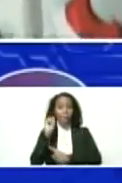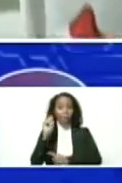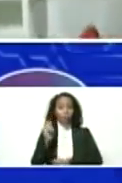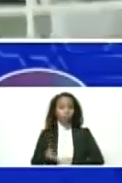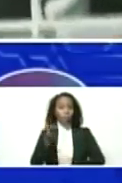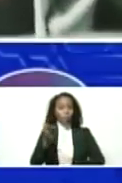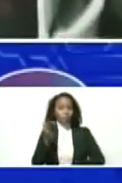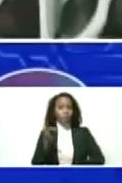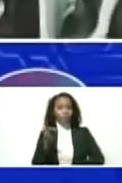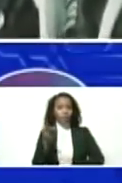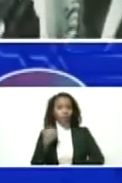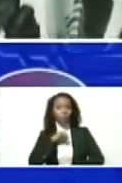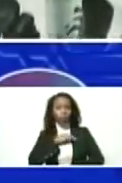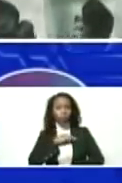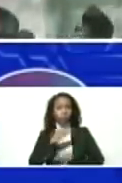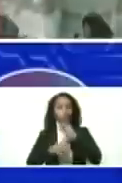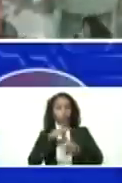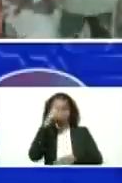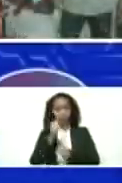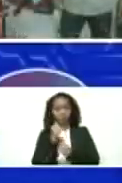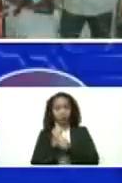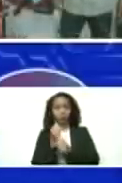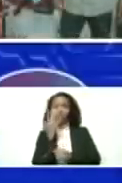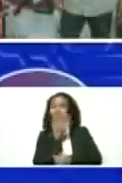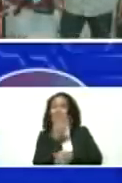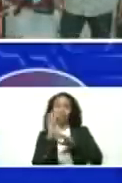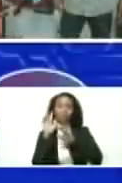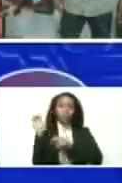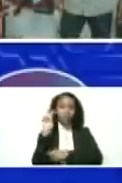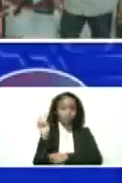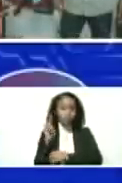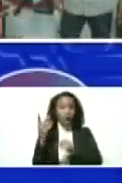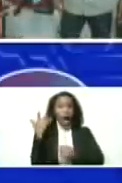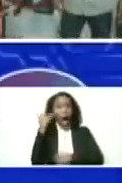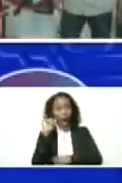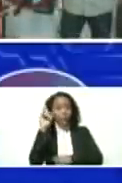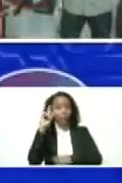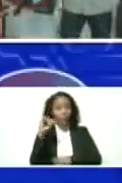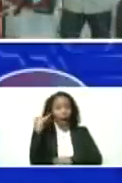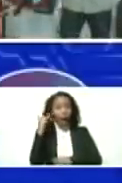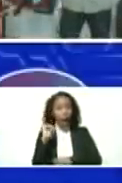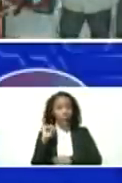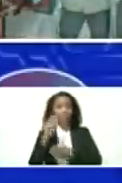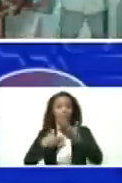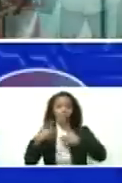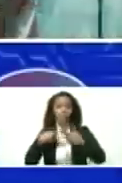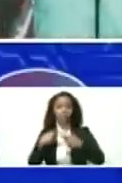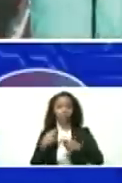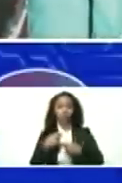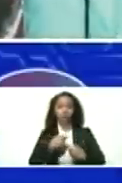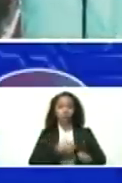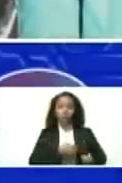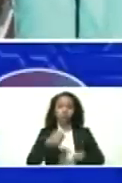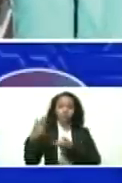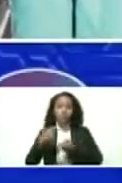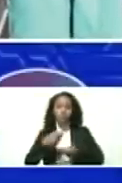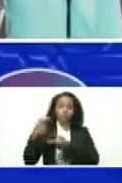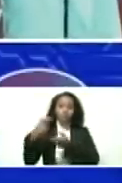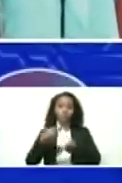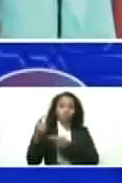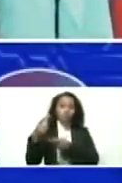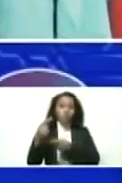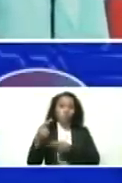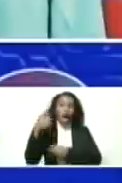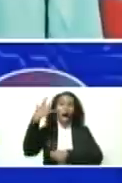importante, es que Vitrina Venezuela también cuenta con servicio de delivery y de reparto.